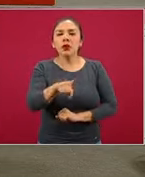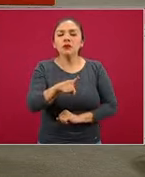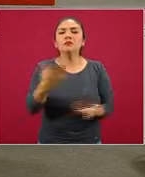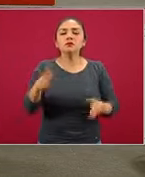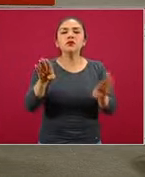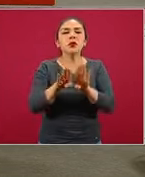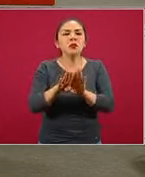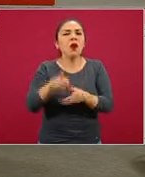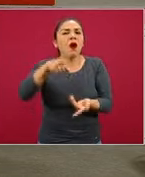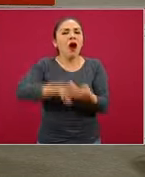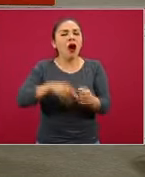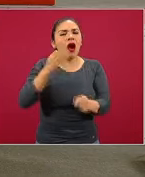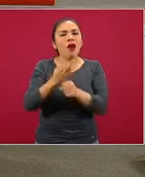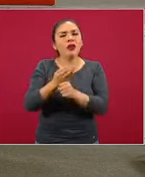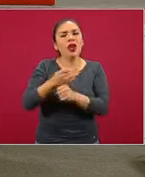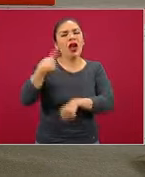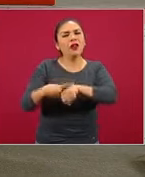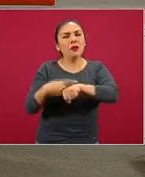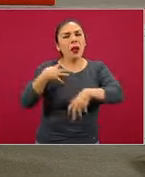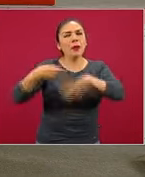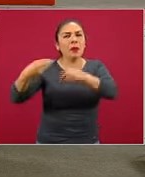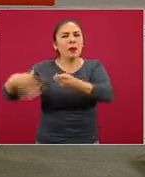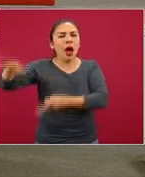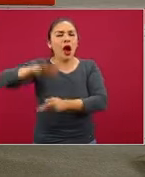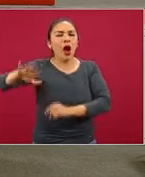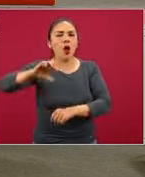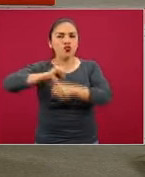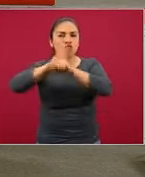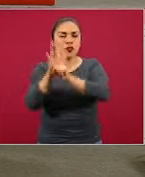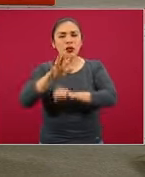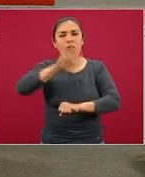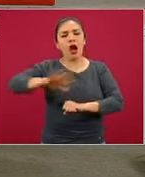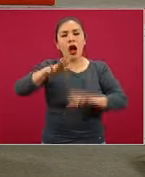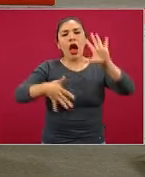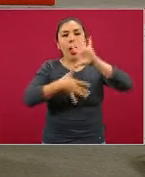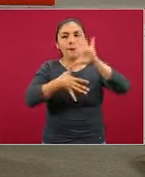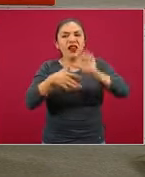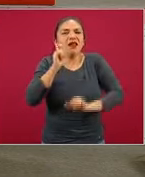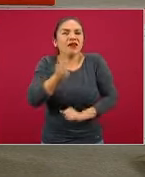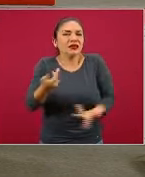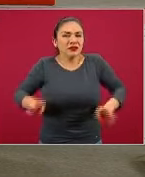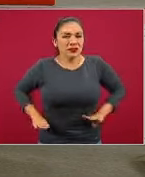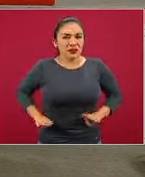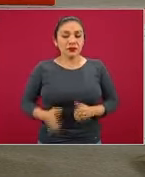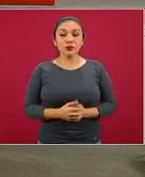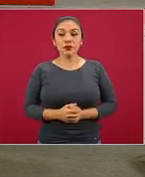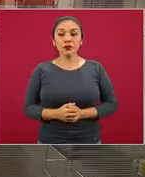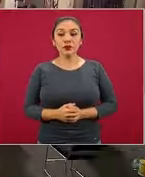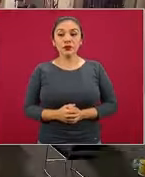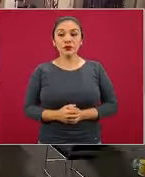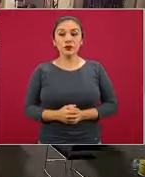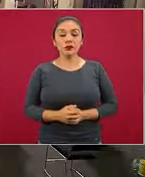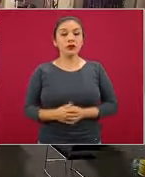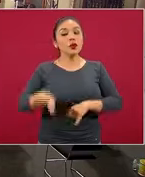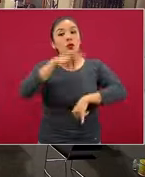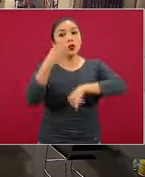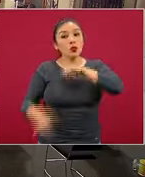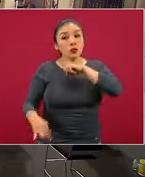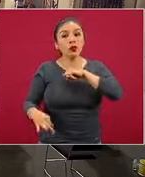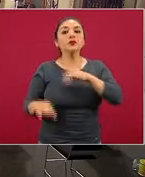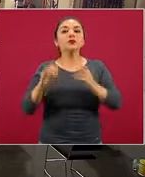la situación de la epidemia de COVID en América, en el continente. Y, por último,